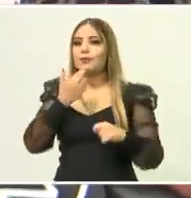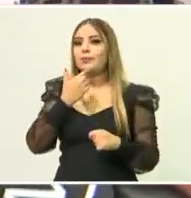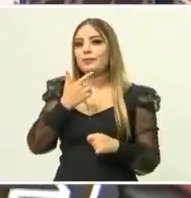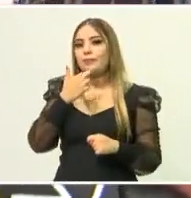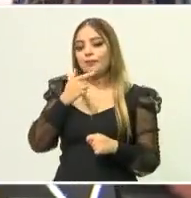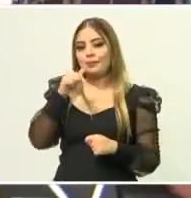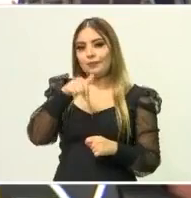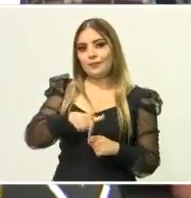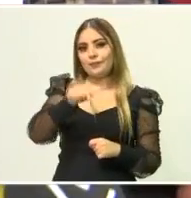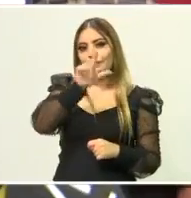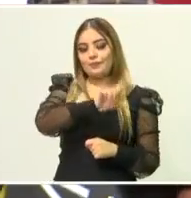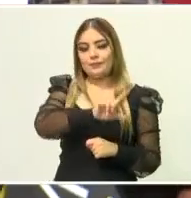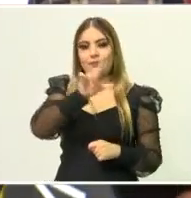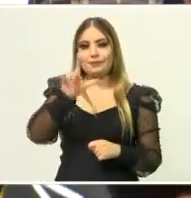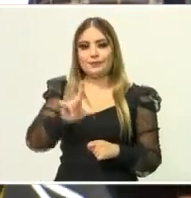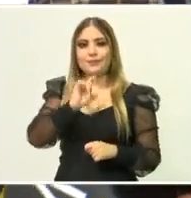solamente aquí en la región Laguna sino en todo el